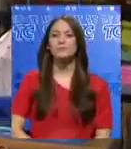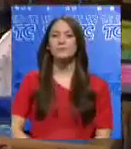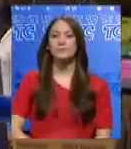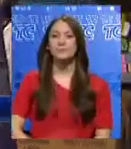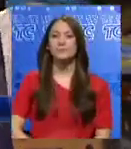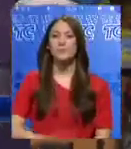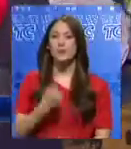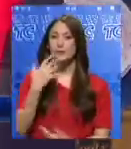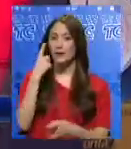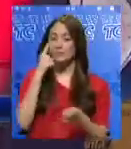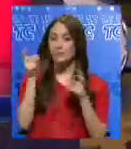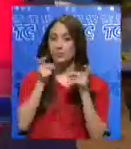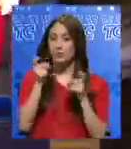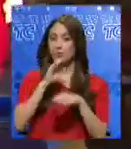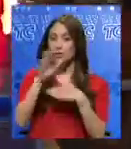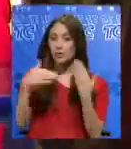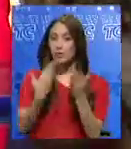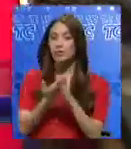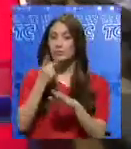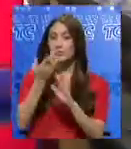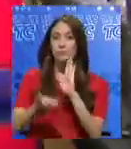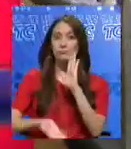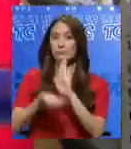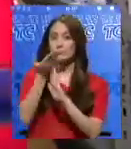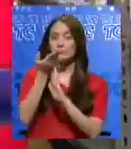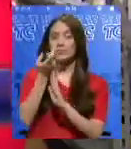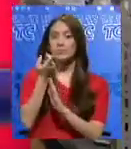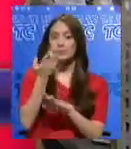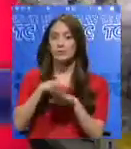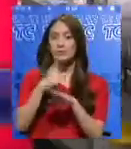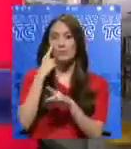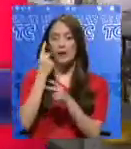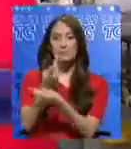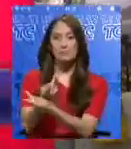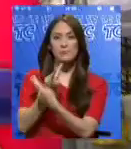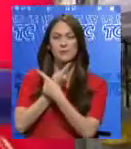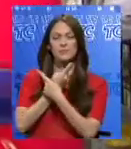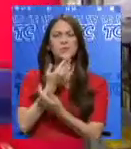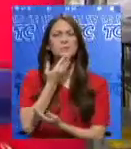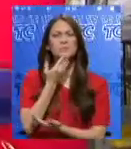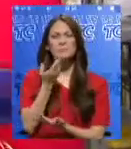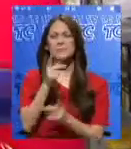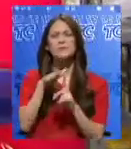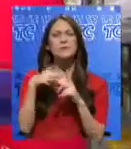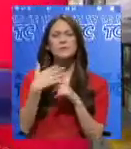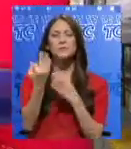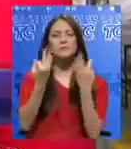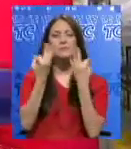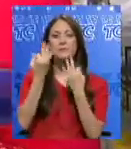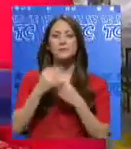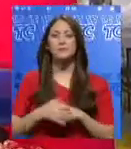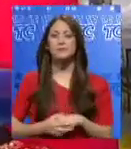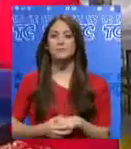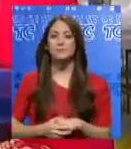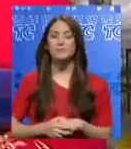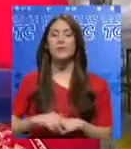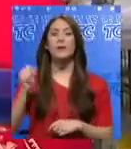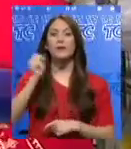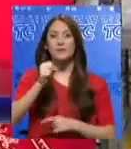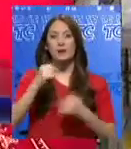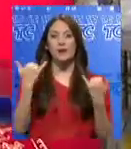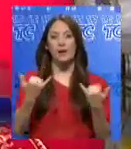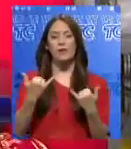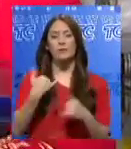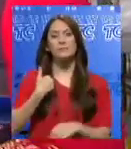está haciendo ya un control sobre la especulación de precios para prevenir sobre todo esa situación aquí en el mercado. Sí, estamos haciendo control desde